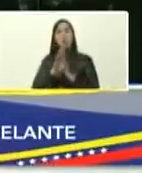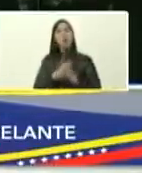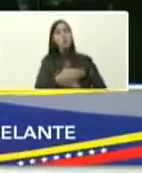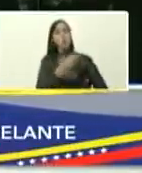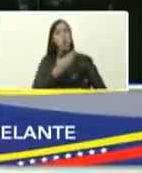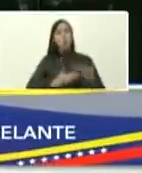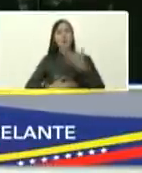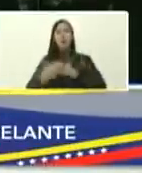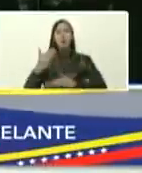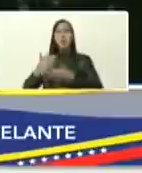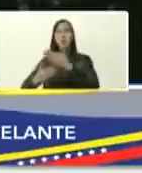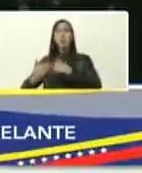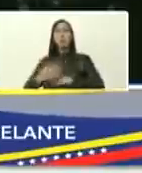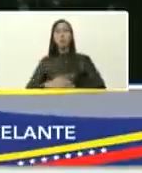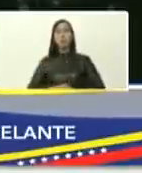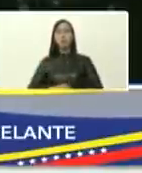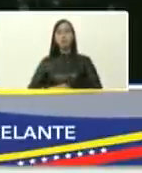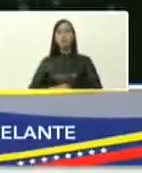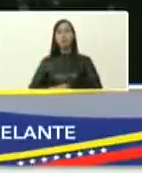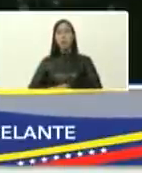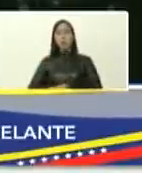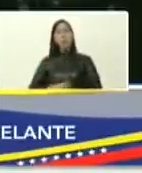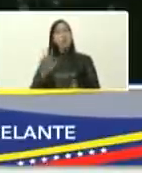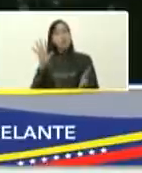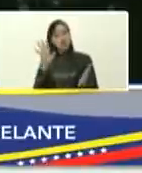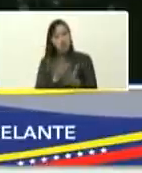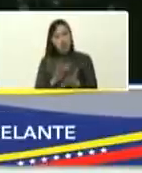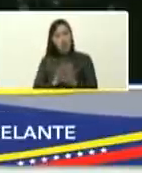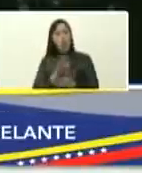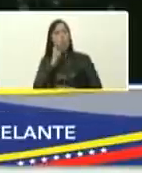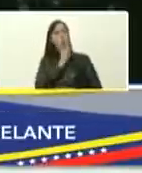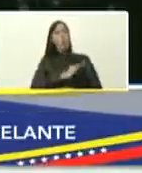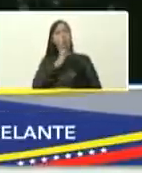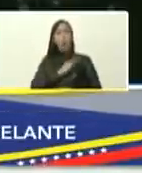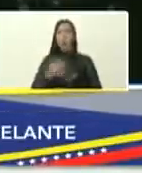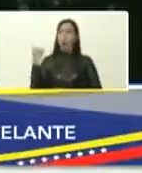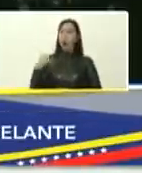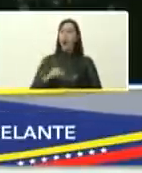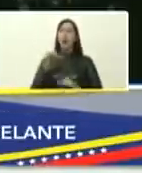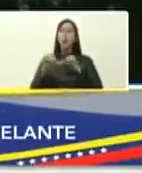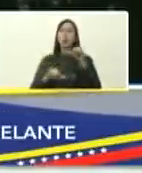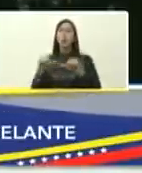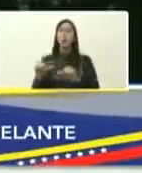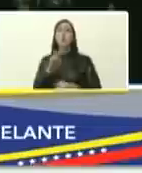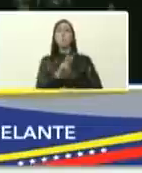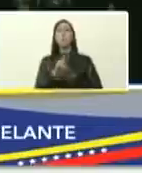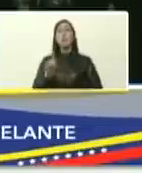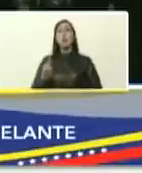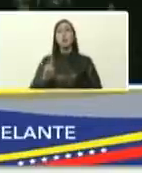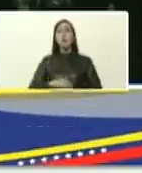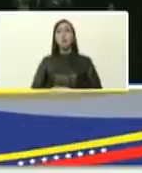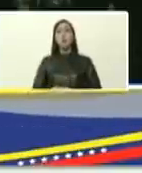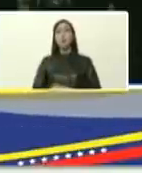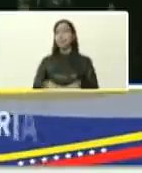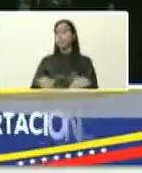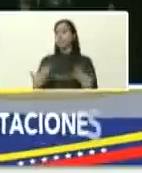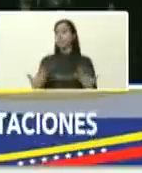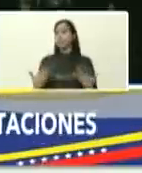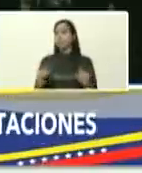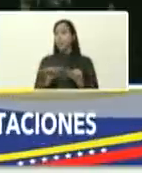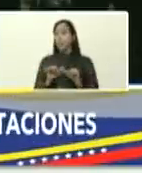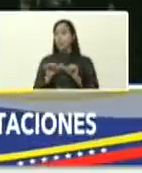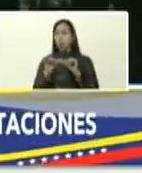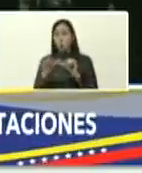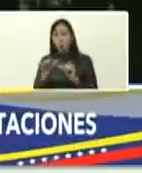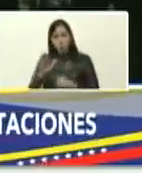compartido, del estado de bienestar social de un siglo como el siglo XXI. Y para poder sostener esa